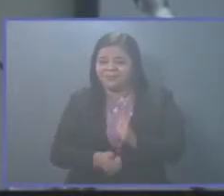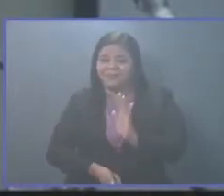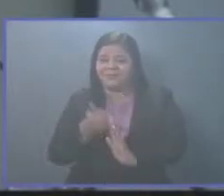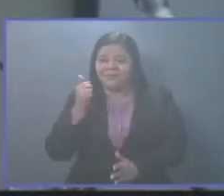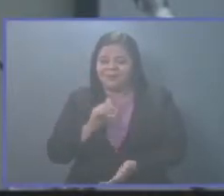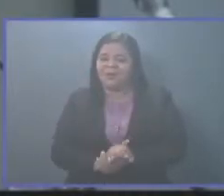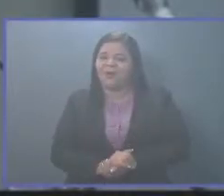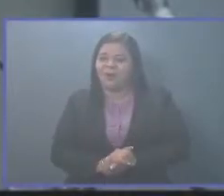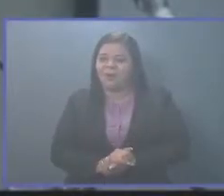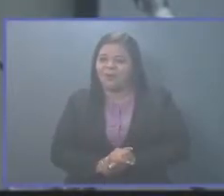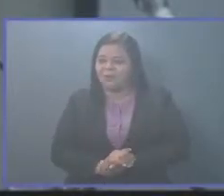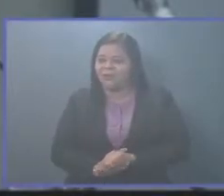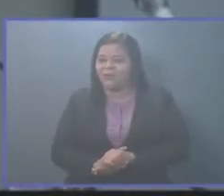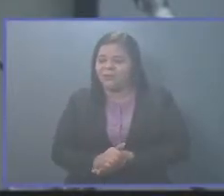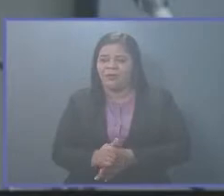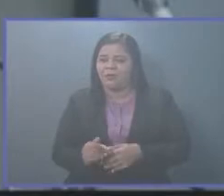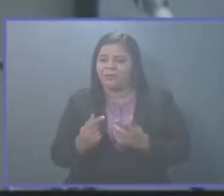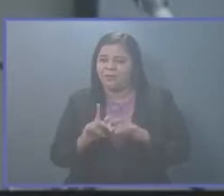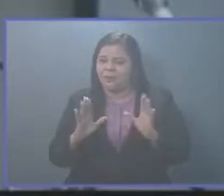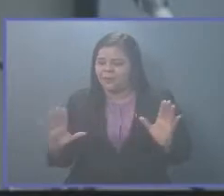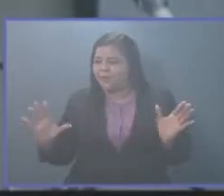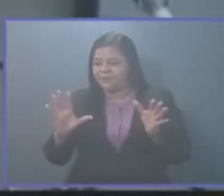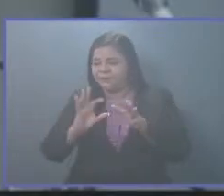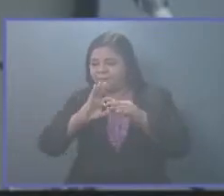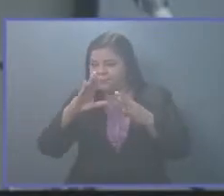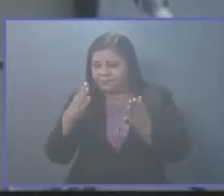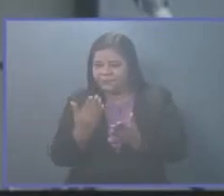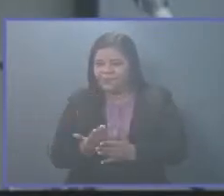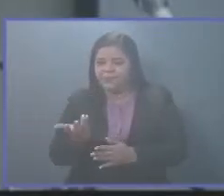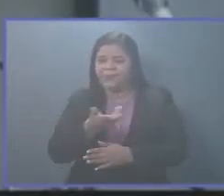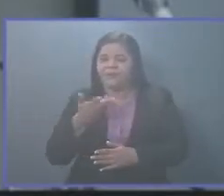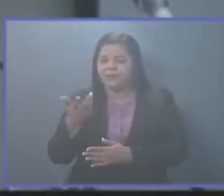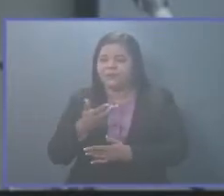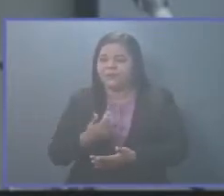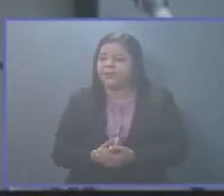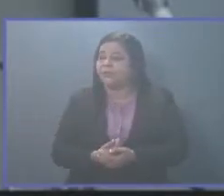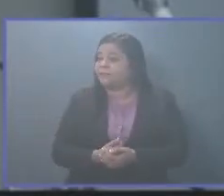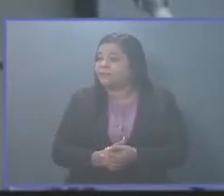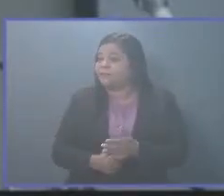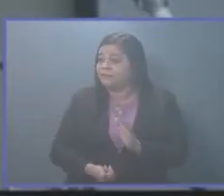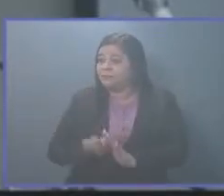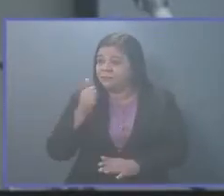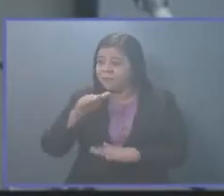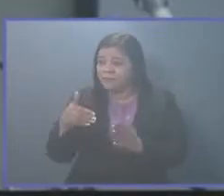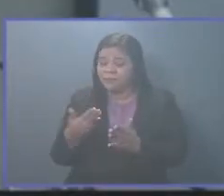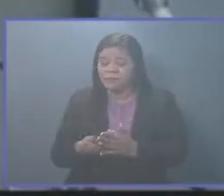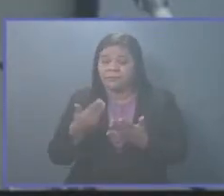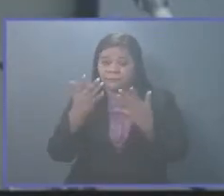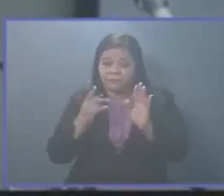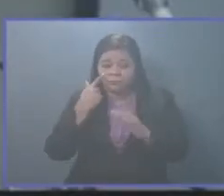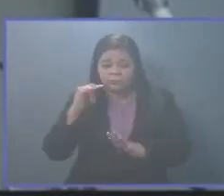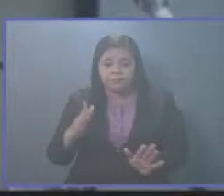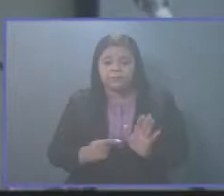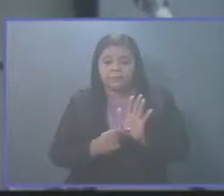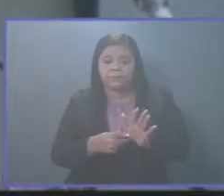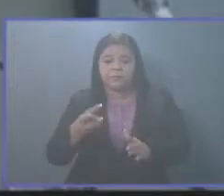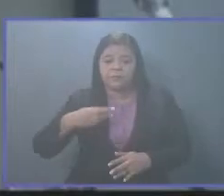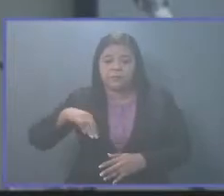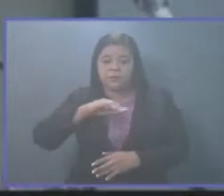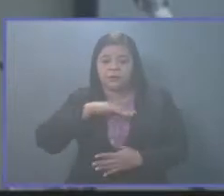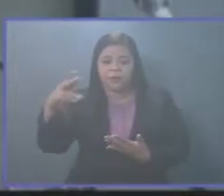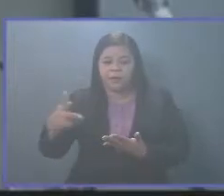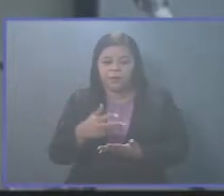Emergencia Central para reponer recursos que previamente fueron destinados al FOPROMID, sin que exista evidencia que el Ministerio de Hacienda haya contado